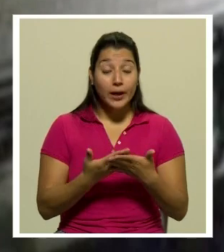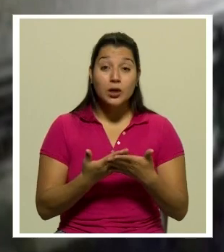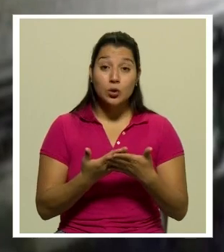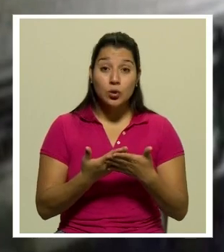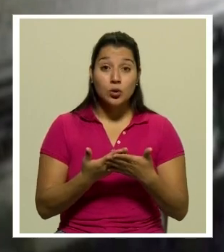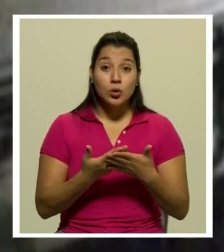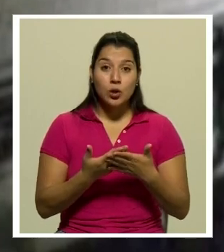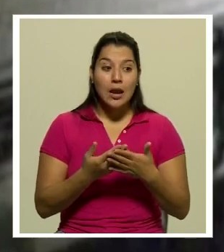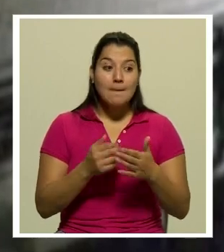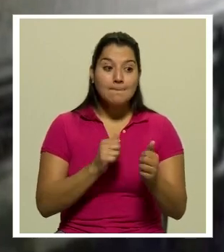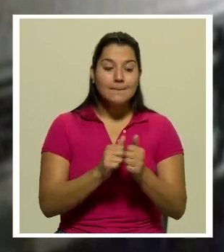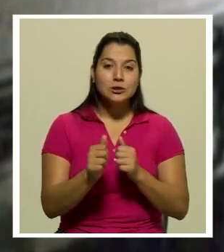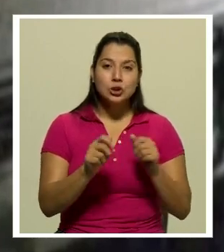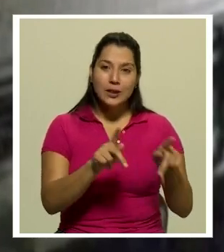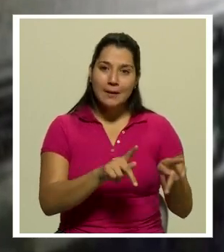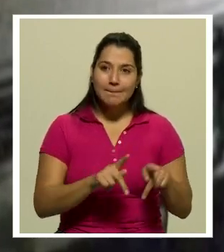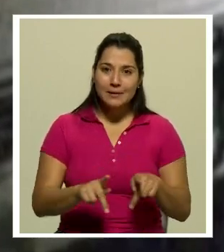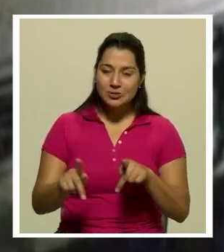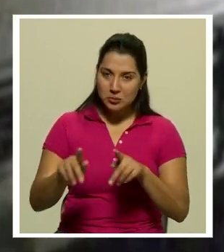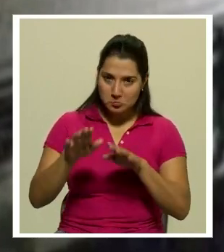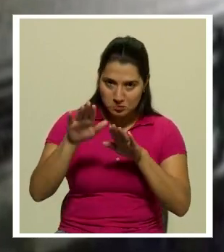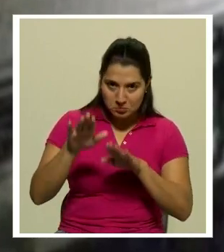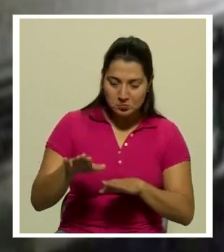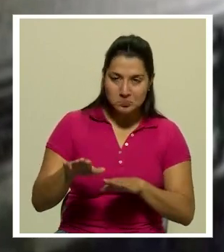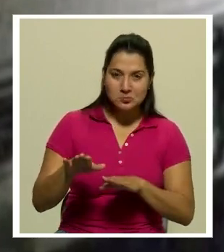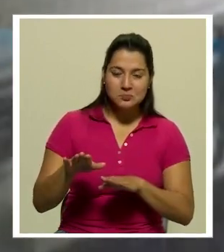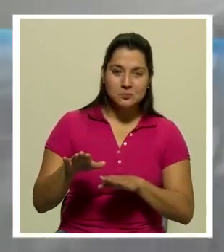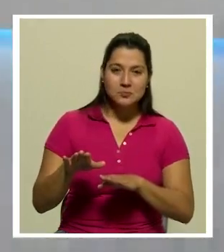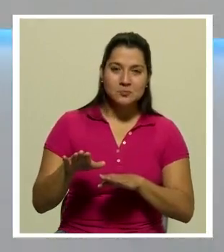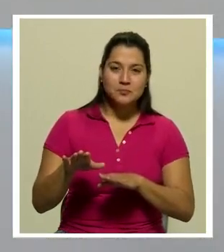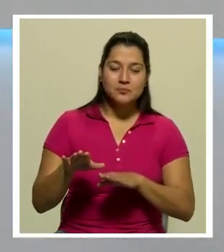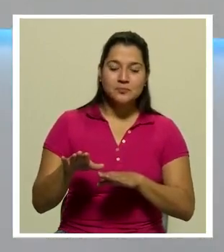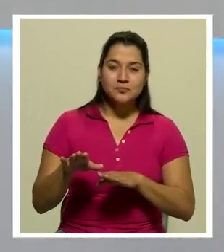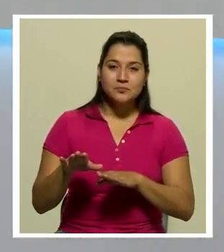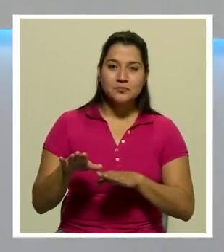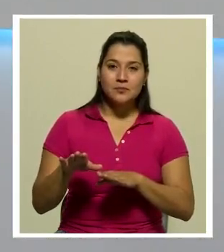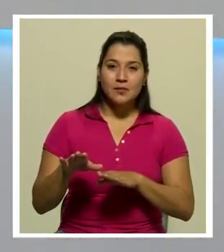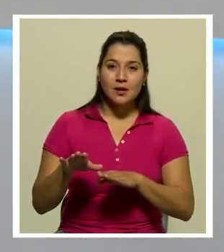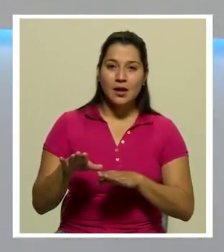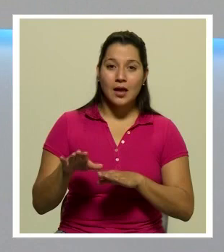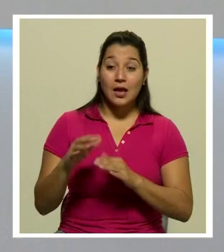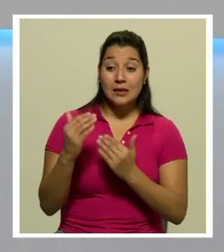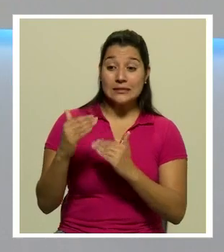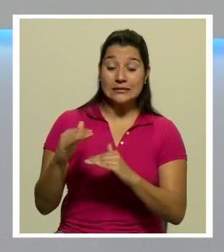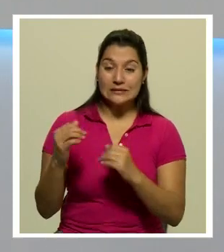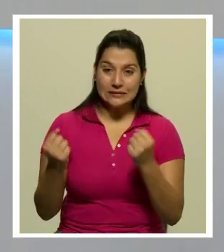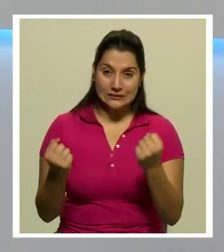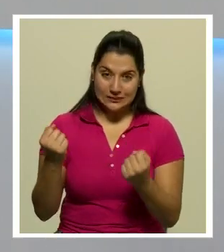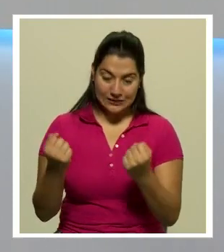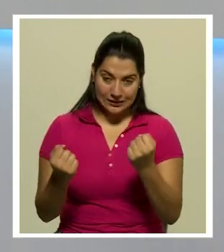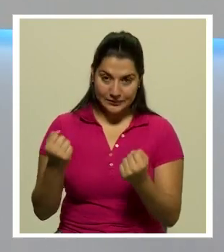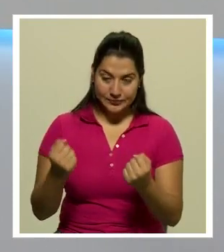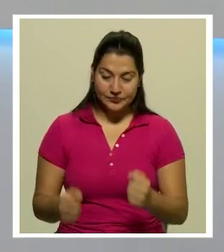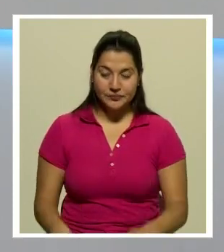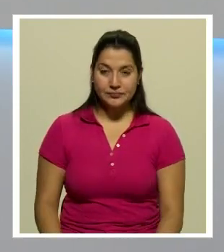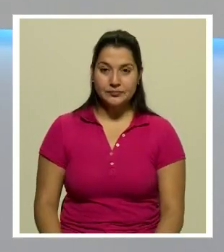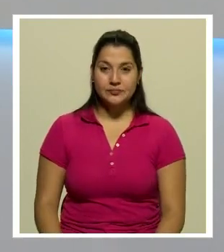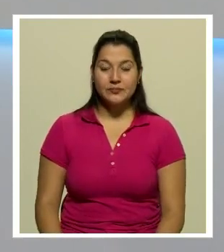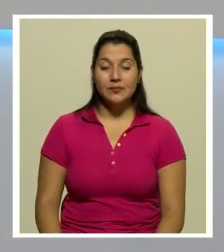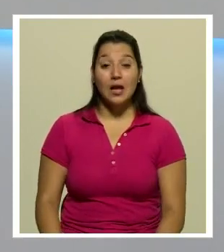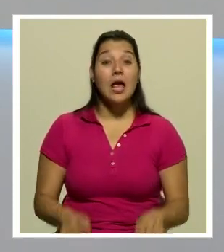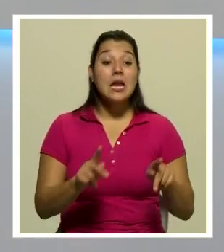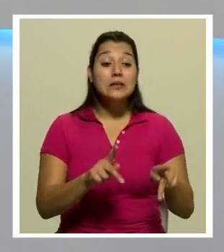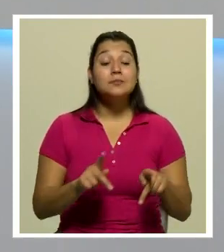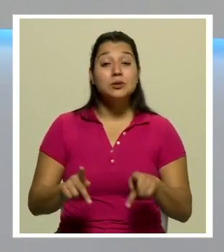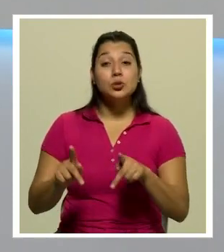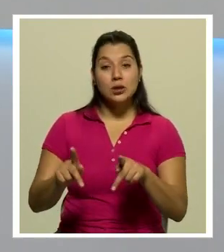buen acatamiento de la restricción vial sanitaria. La gente está